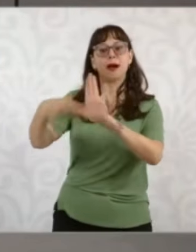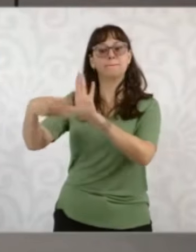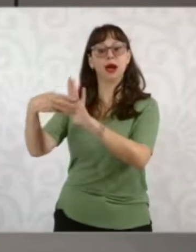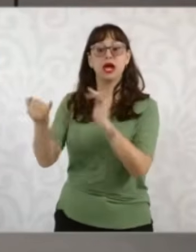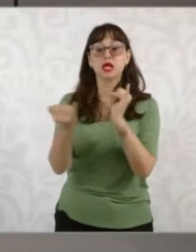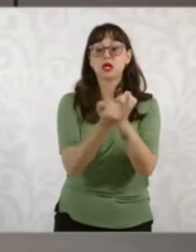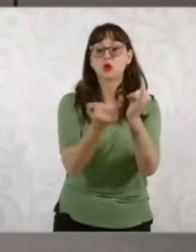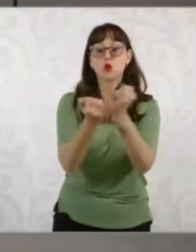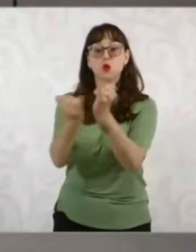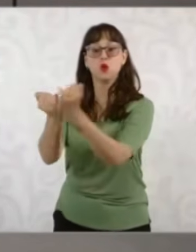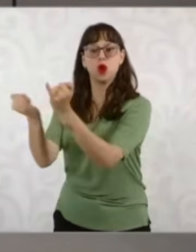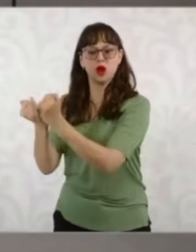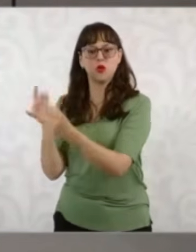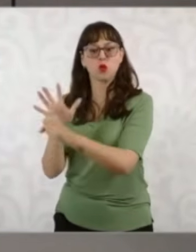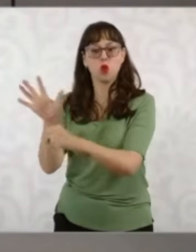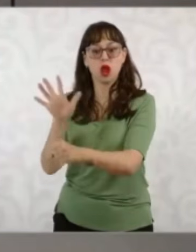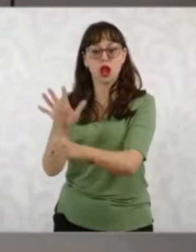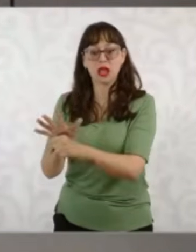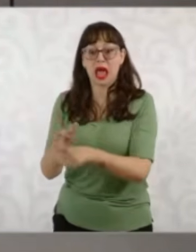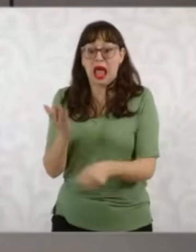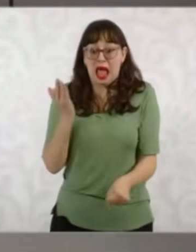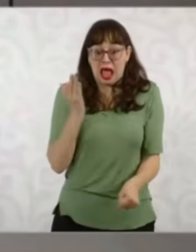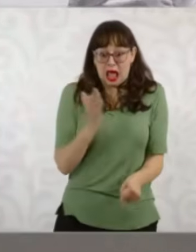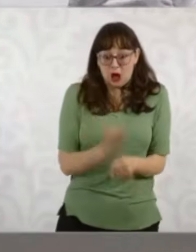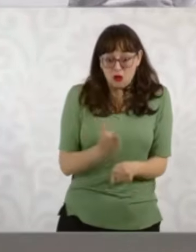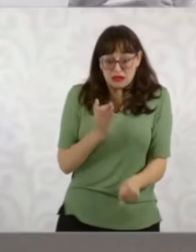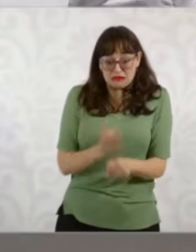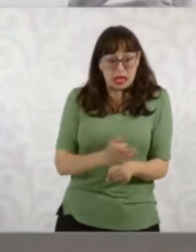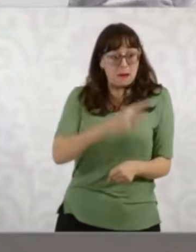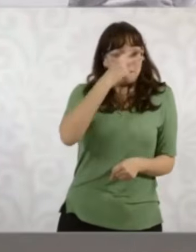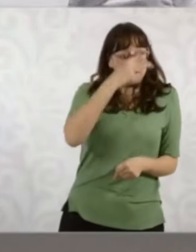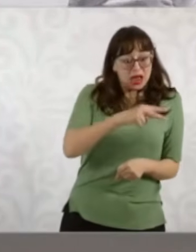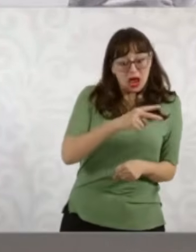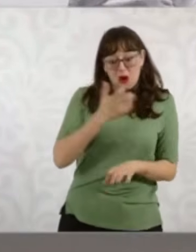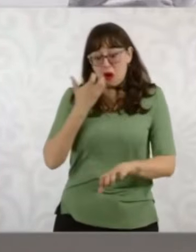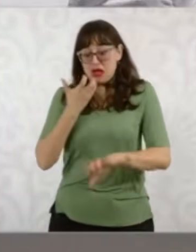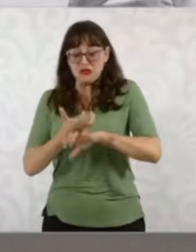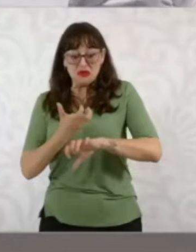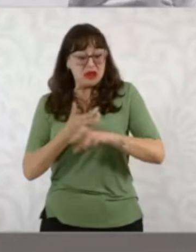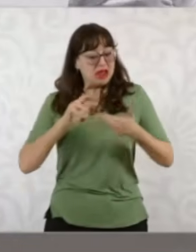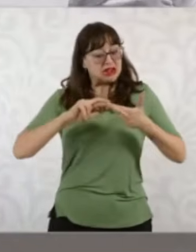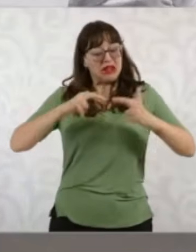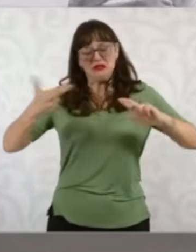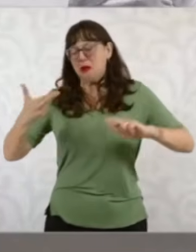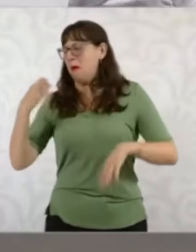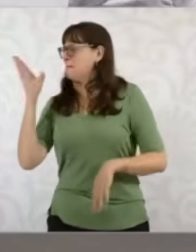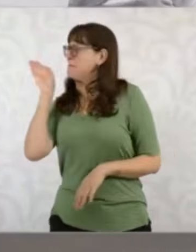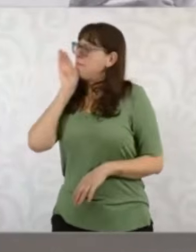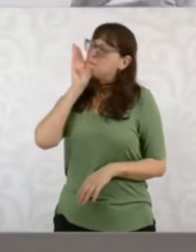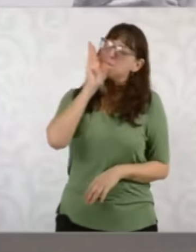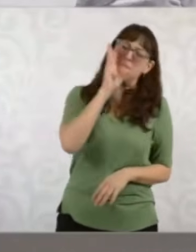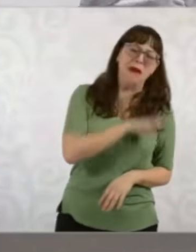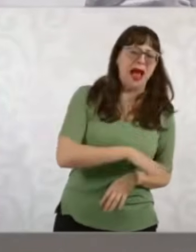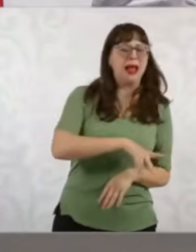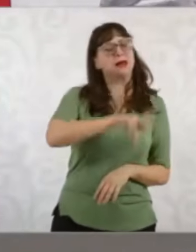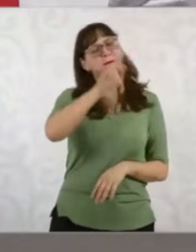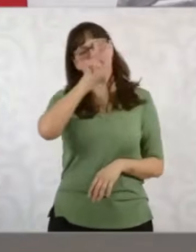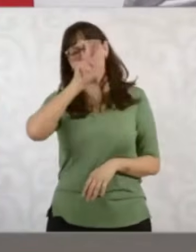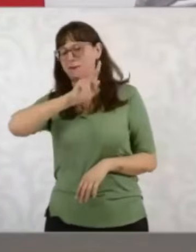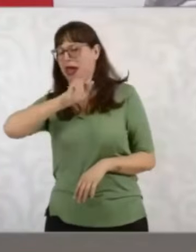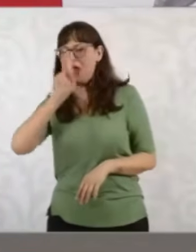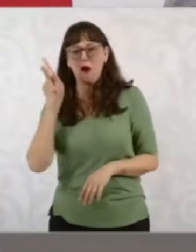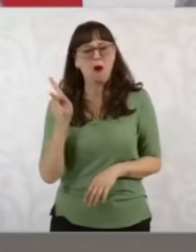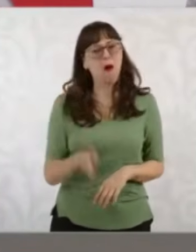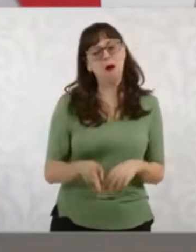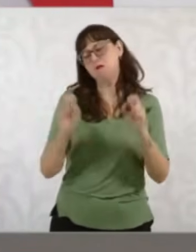que era la peor crisis en la relación entre México y Estados Unidos. Vamos a escuchar